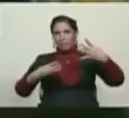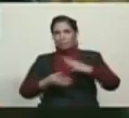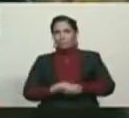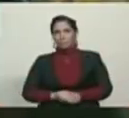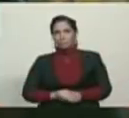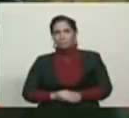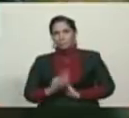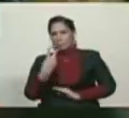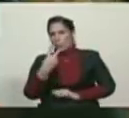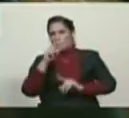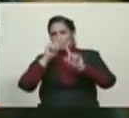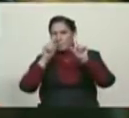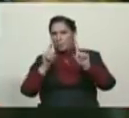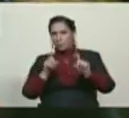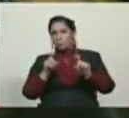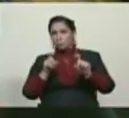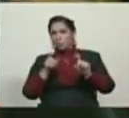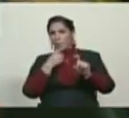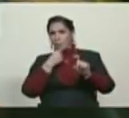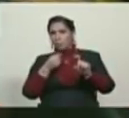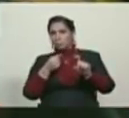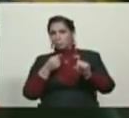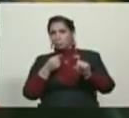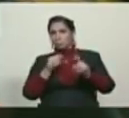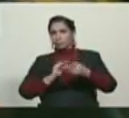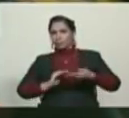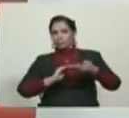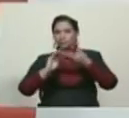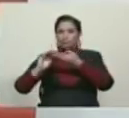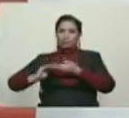dos incógnitas. Muy fácil está para resolverlo.